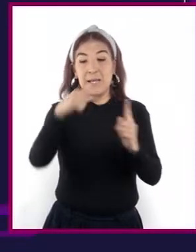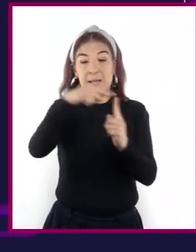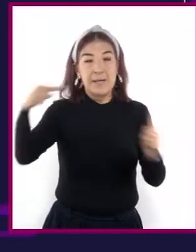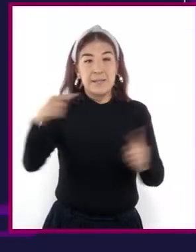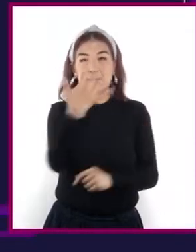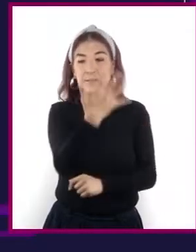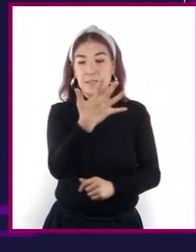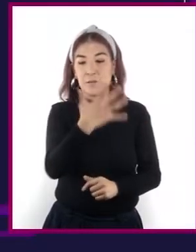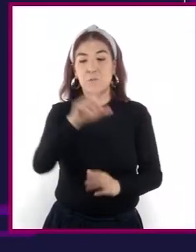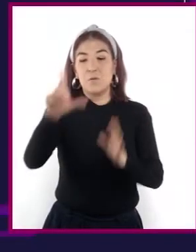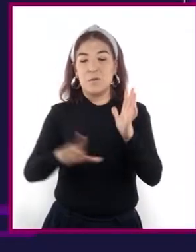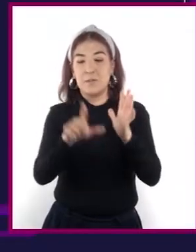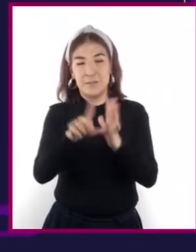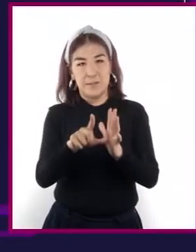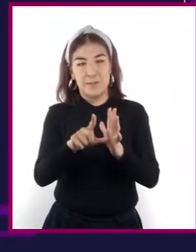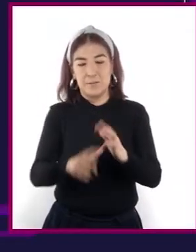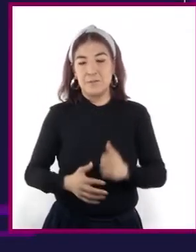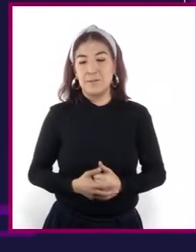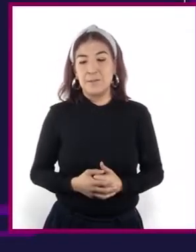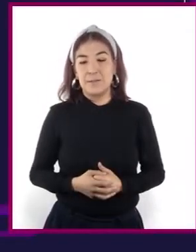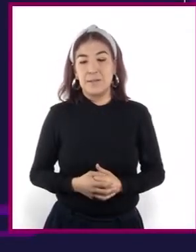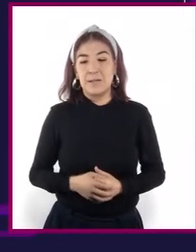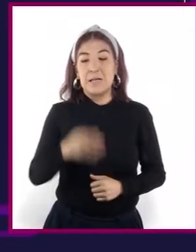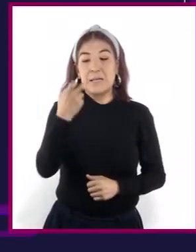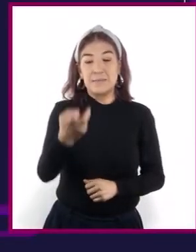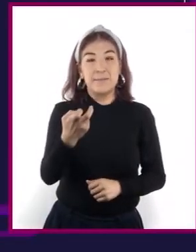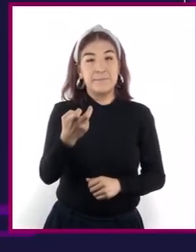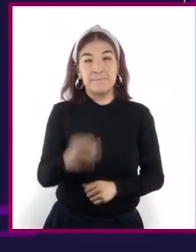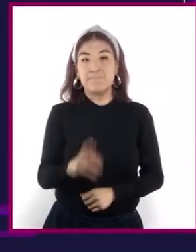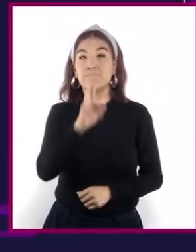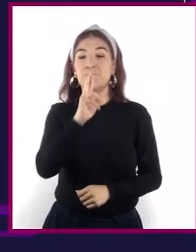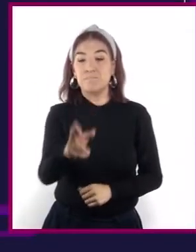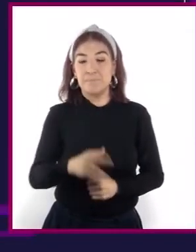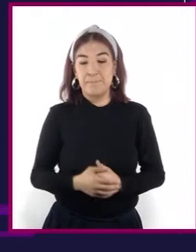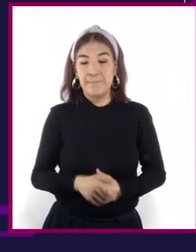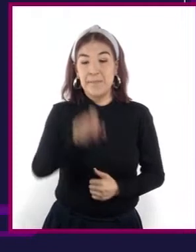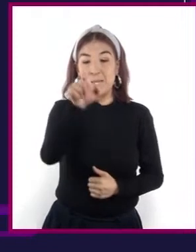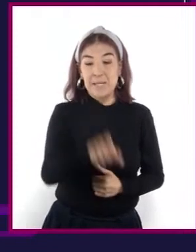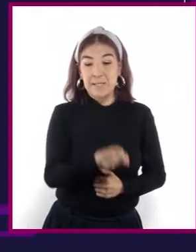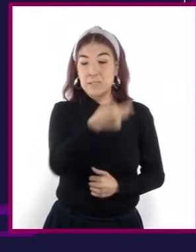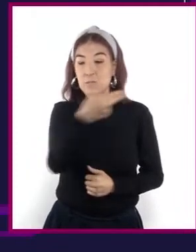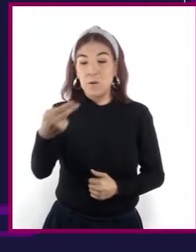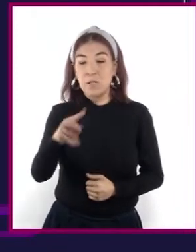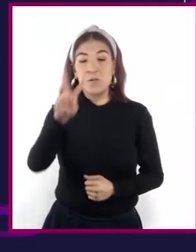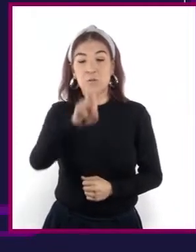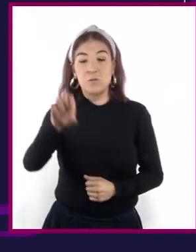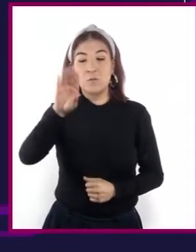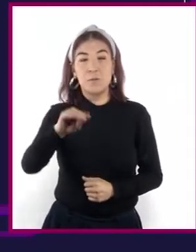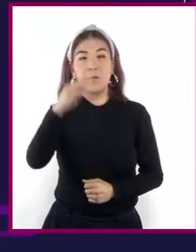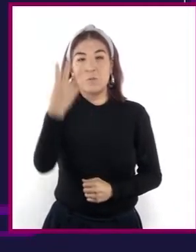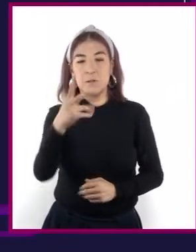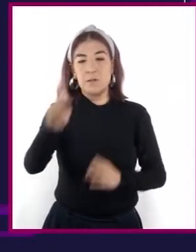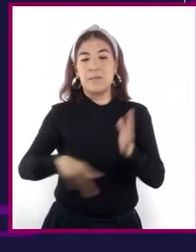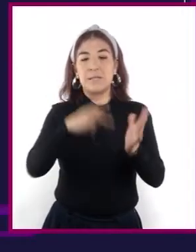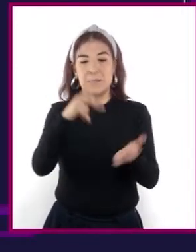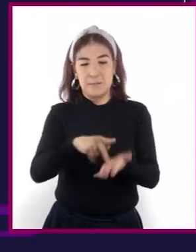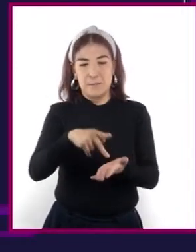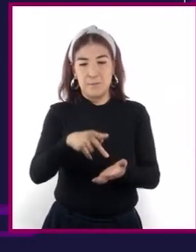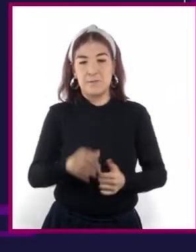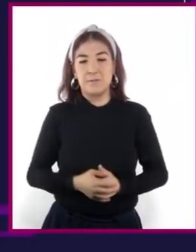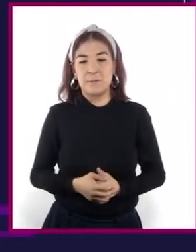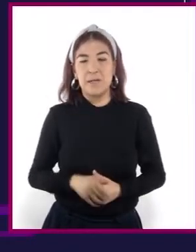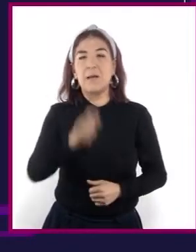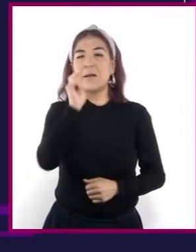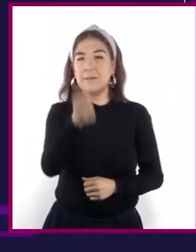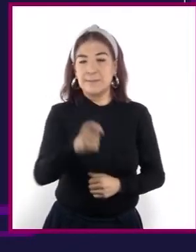entre 5 litros. De donde se obtiene que X es igual a 294 kilómetros,